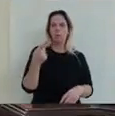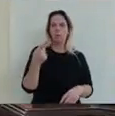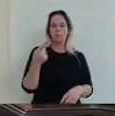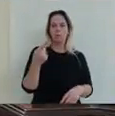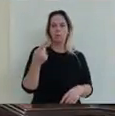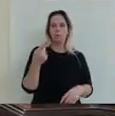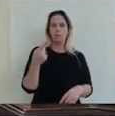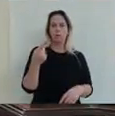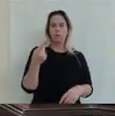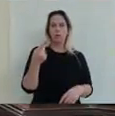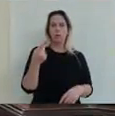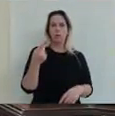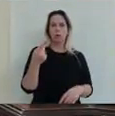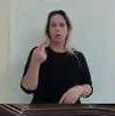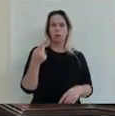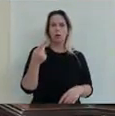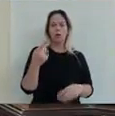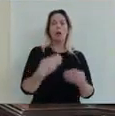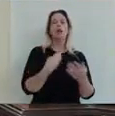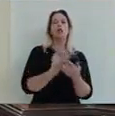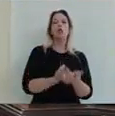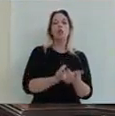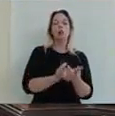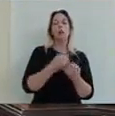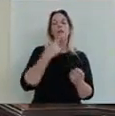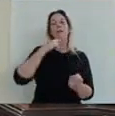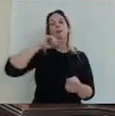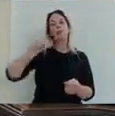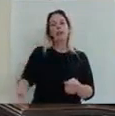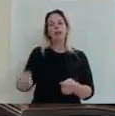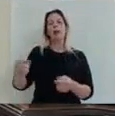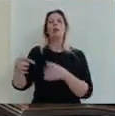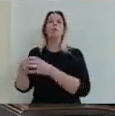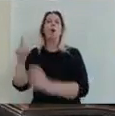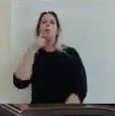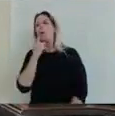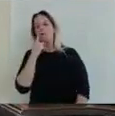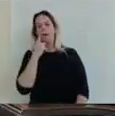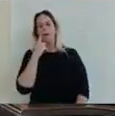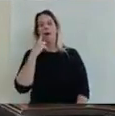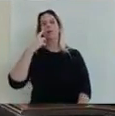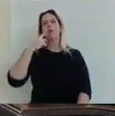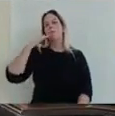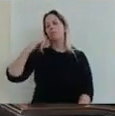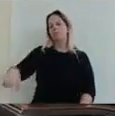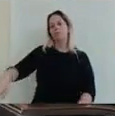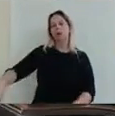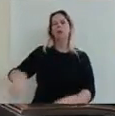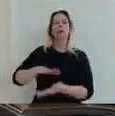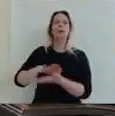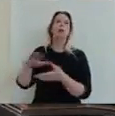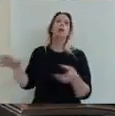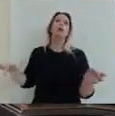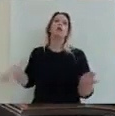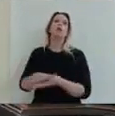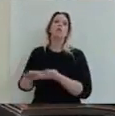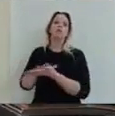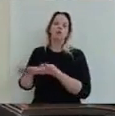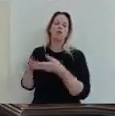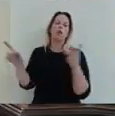solicitar que se remita al DEM también esta nota, porque entonces puede dar una solución desde